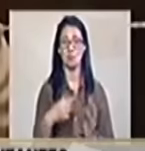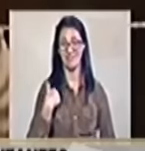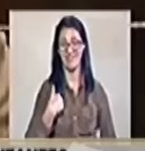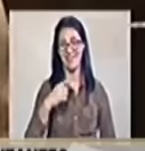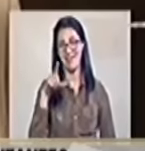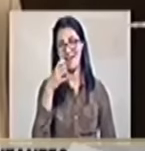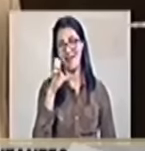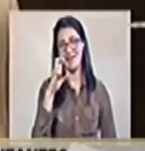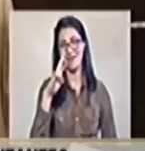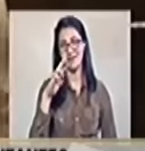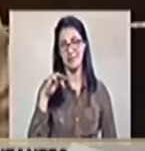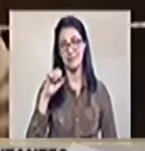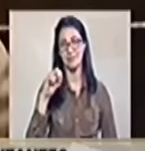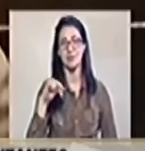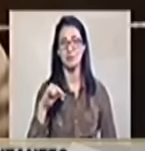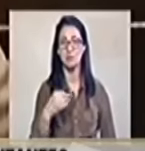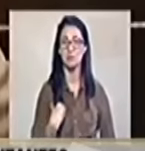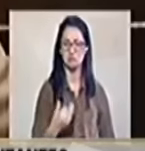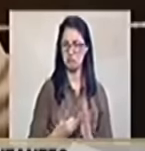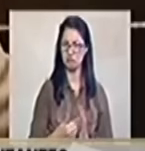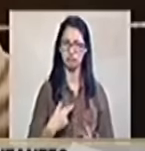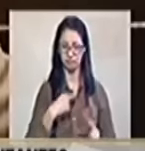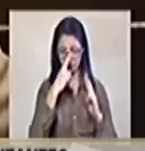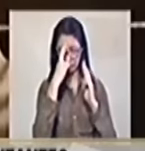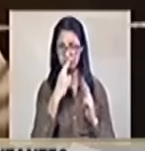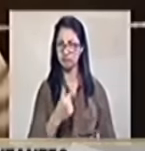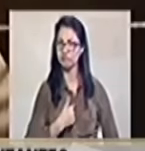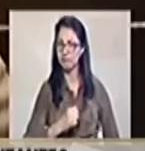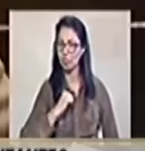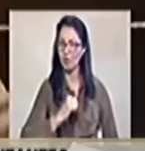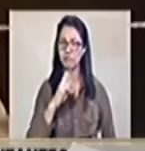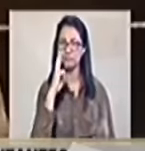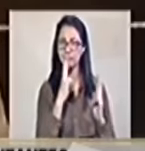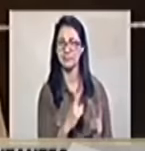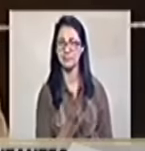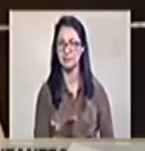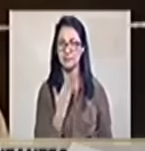porque estoy seguro de que estoy actuando conforme a derecho. Muchas gracias, muy amables.